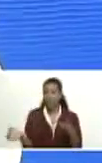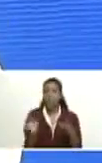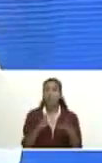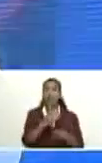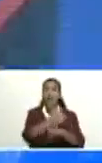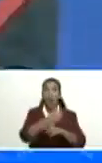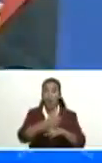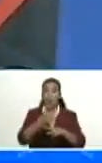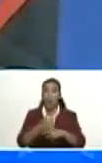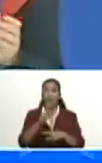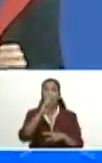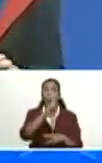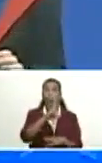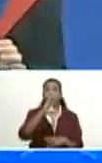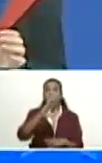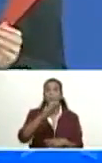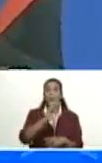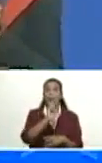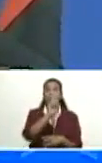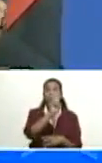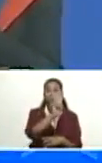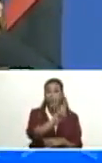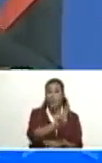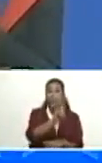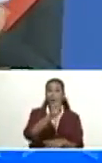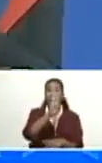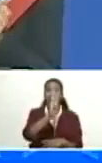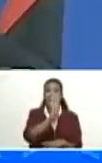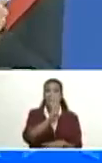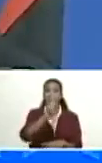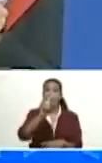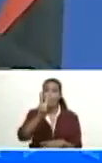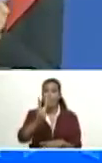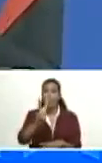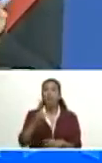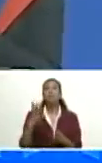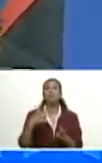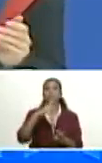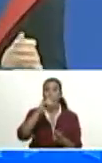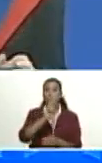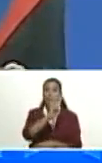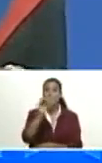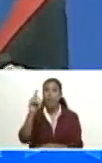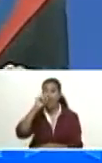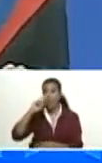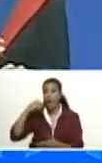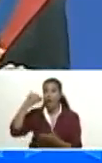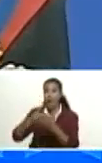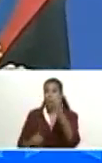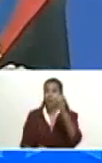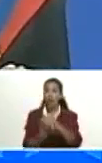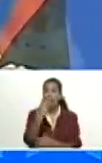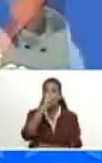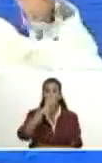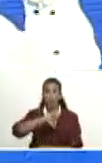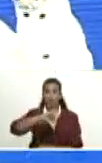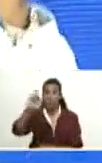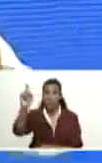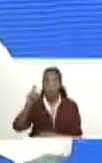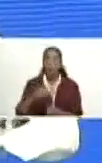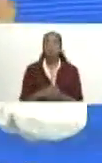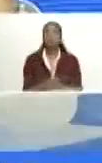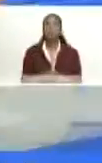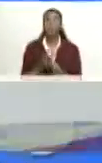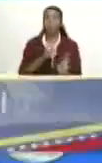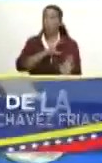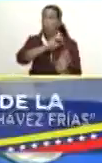de la Universidad Bolivariana de Venezuela, la UBB, que ha cumplido 20 años. Y le ratifico todo